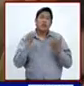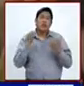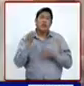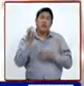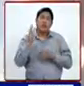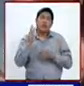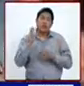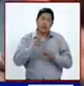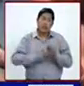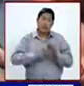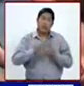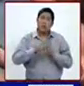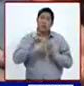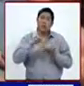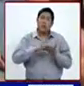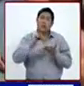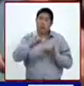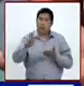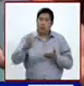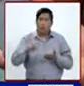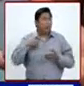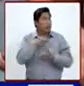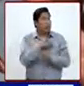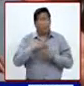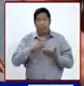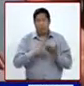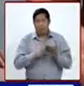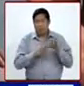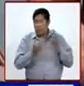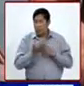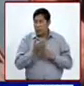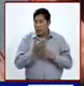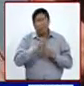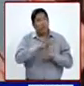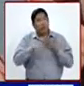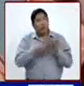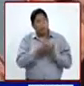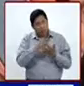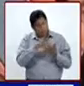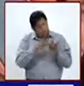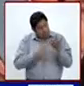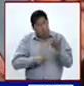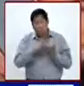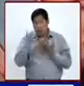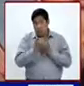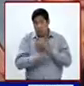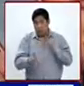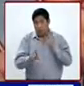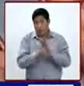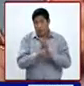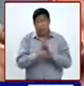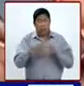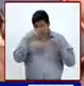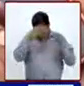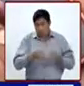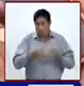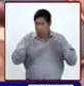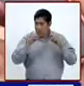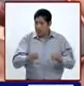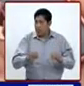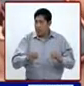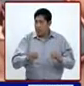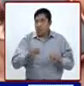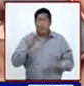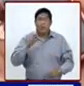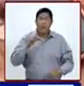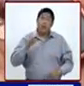del año 2024. Hemos presentado, hemos debatido todos los artículos que tendrían este proyecto de ley y sobre todo estableciendo